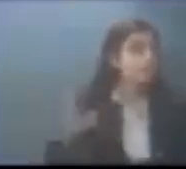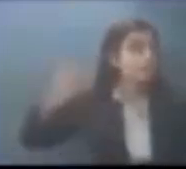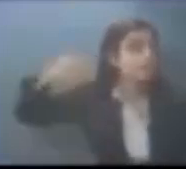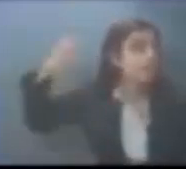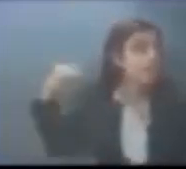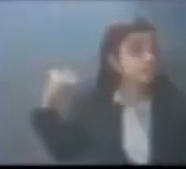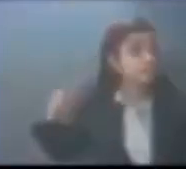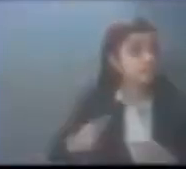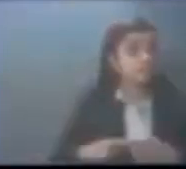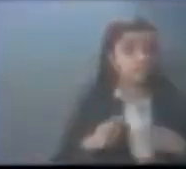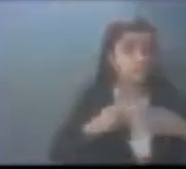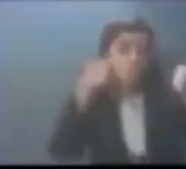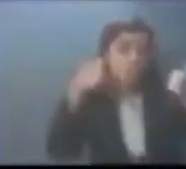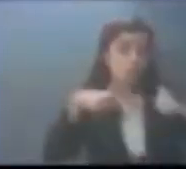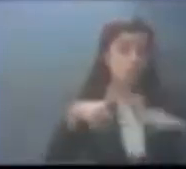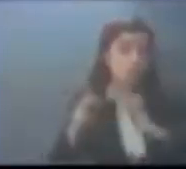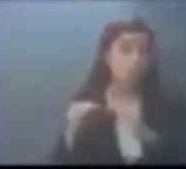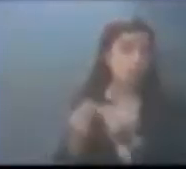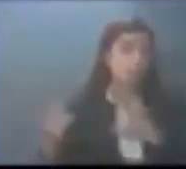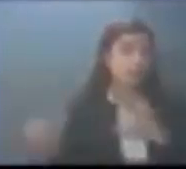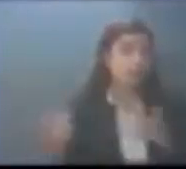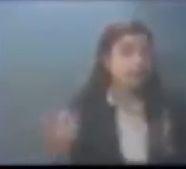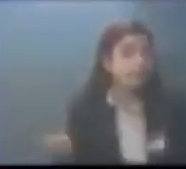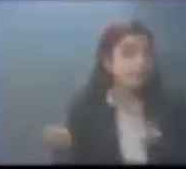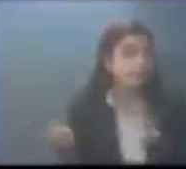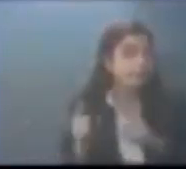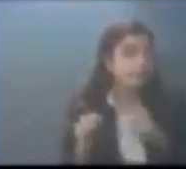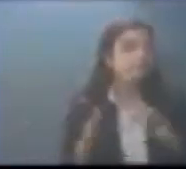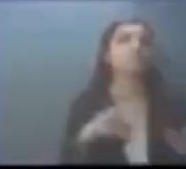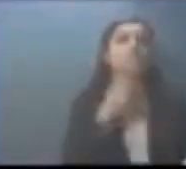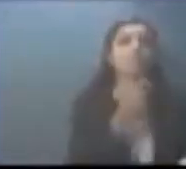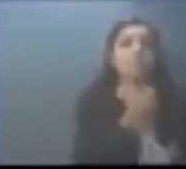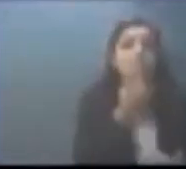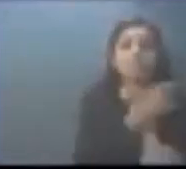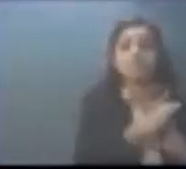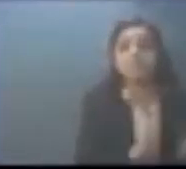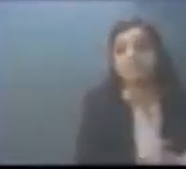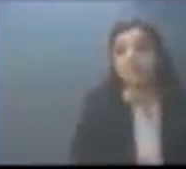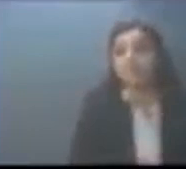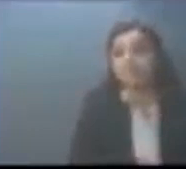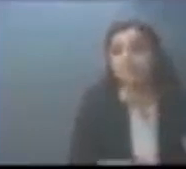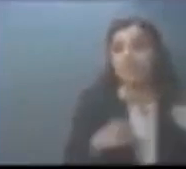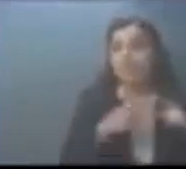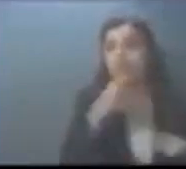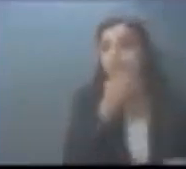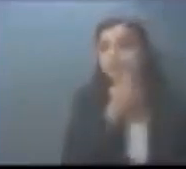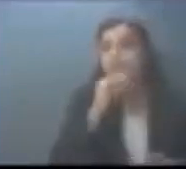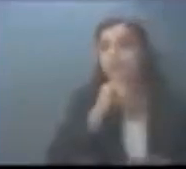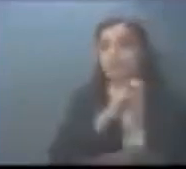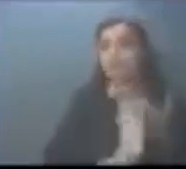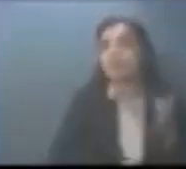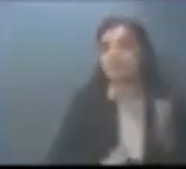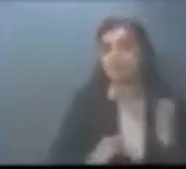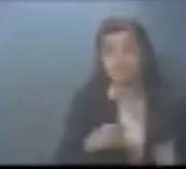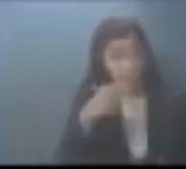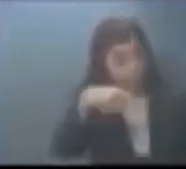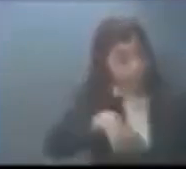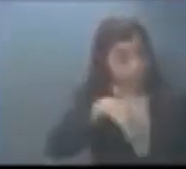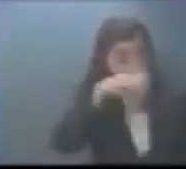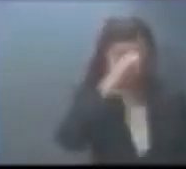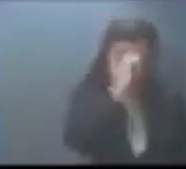negociaciones ilícitas, porque no han pagado impuestos sobre sueldos. Esos son los honorables diputados que